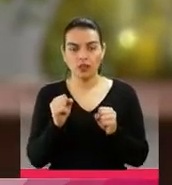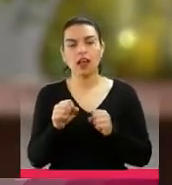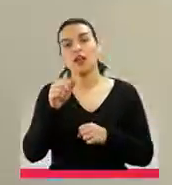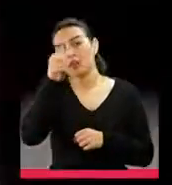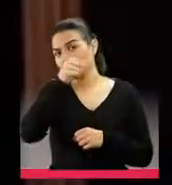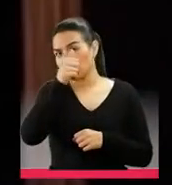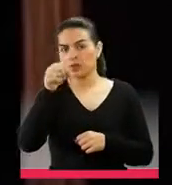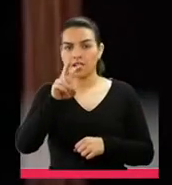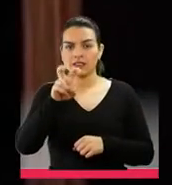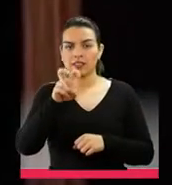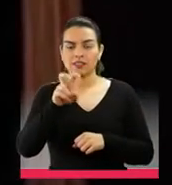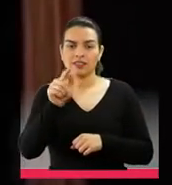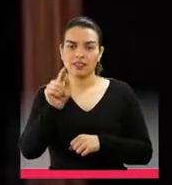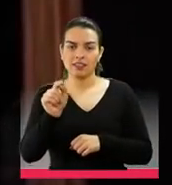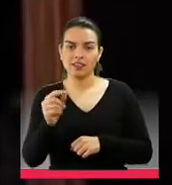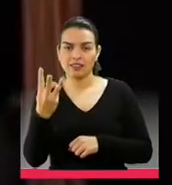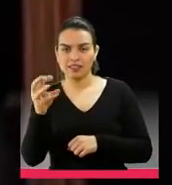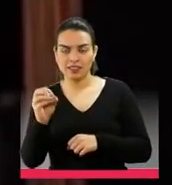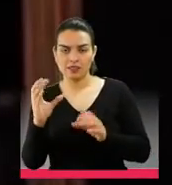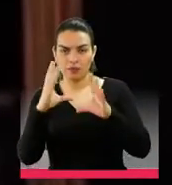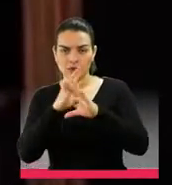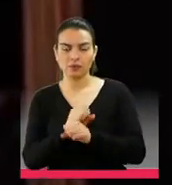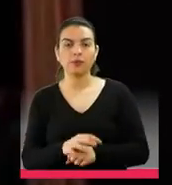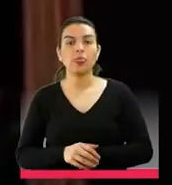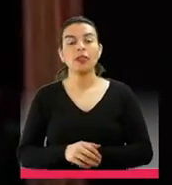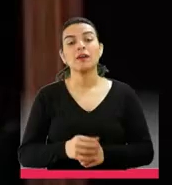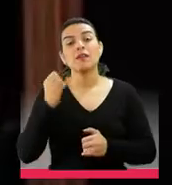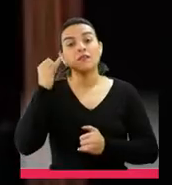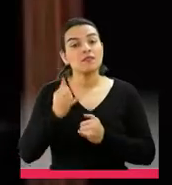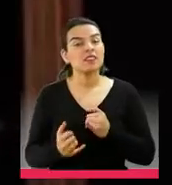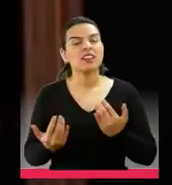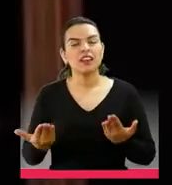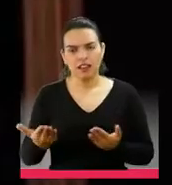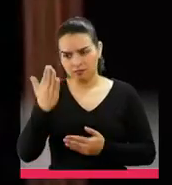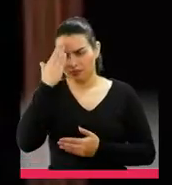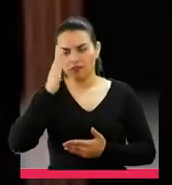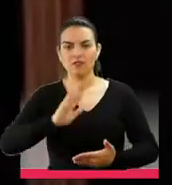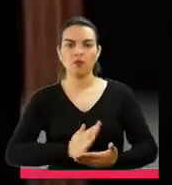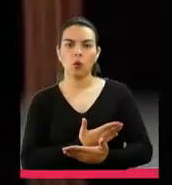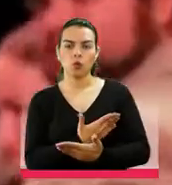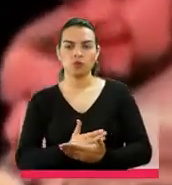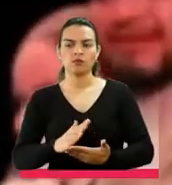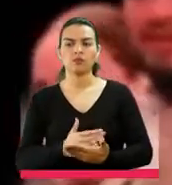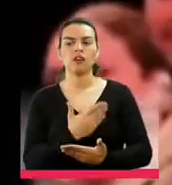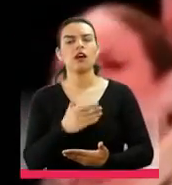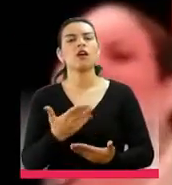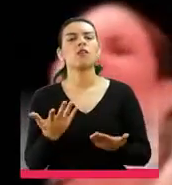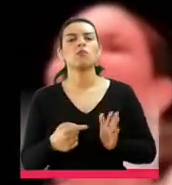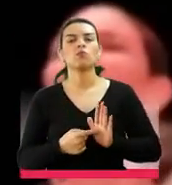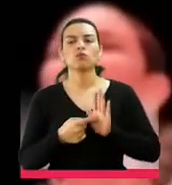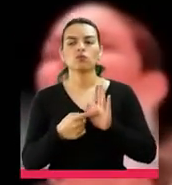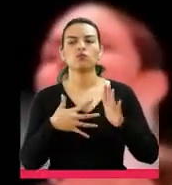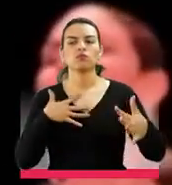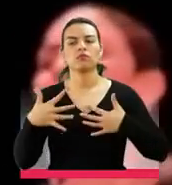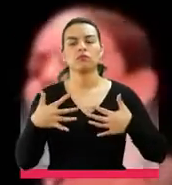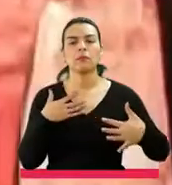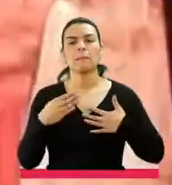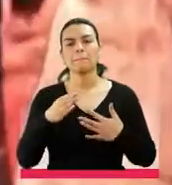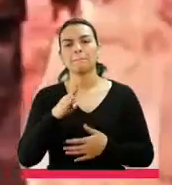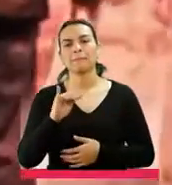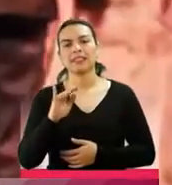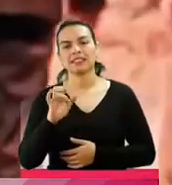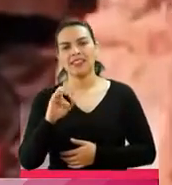noche y termine el fin de semana con música una ópera presentada en el teatro bicentenario roberto plascencia